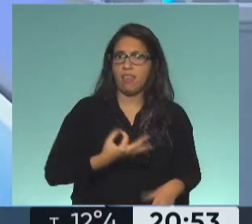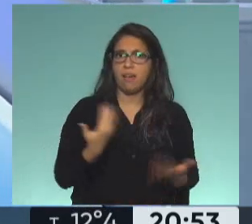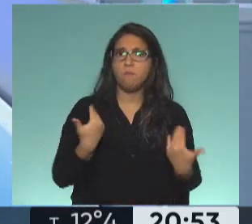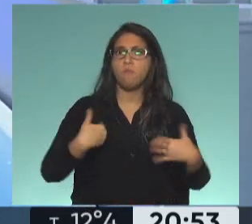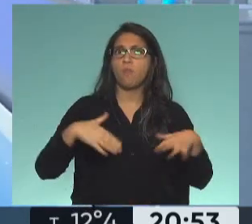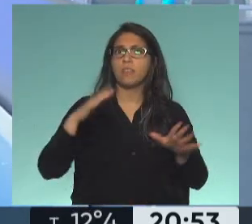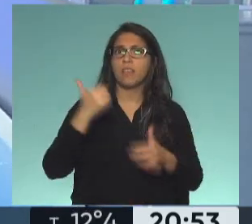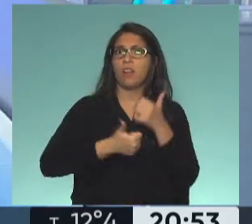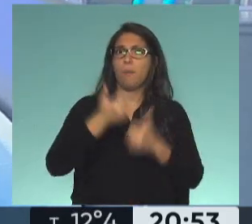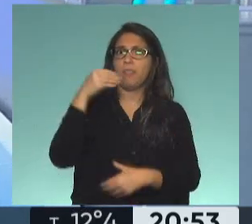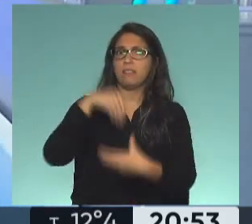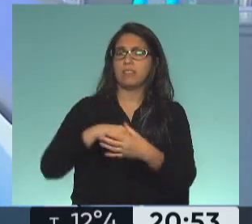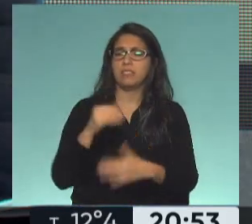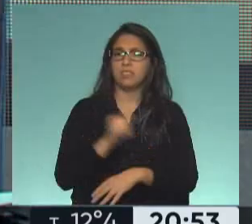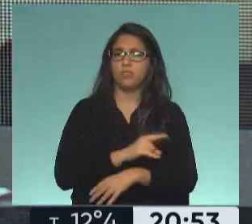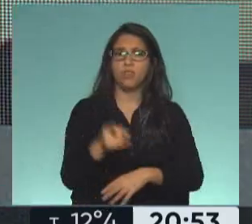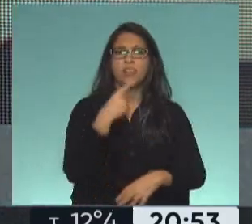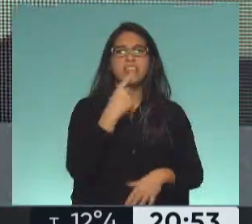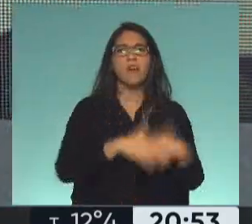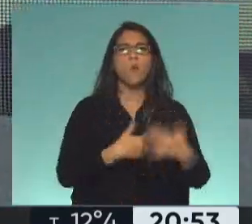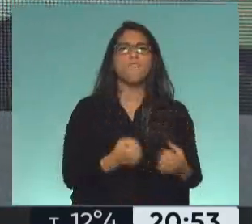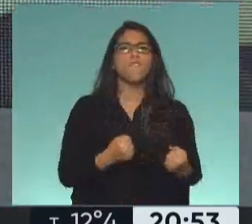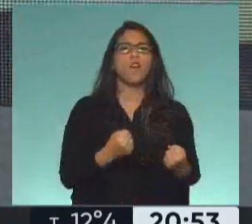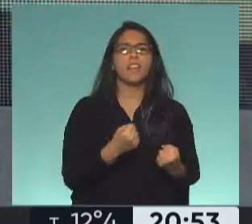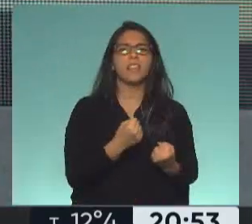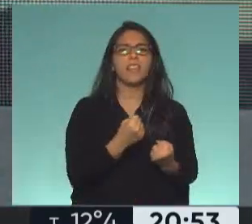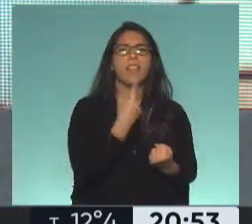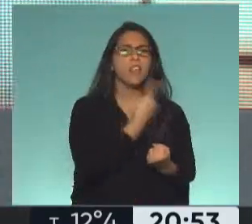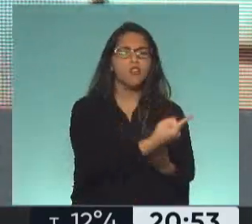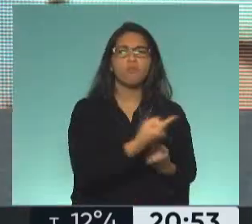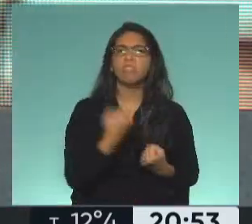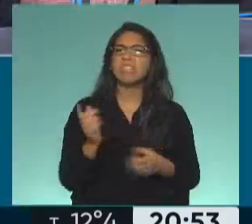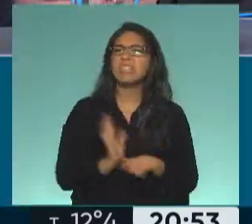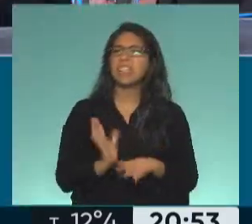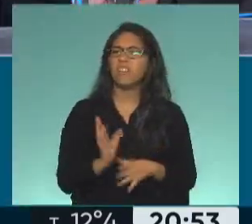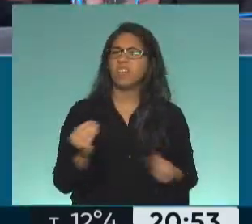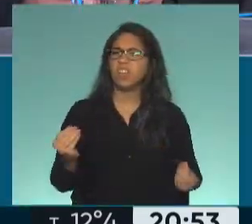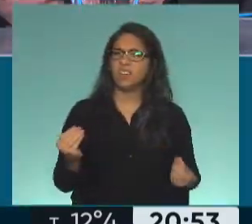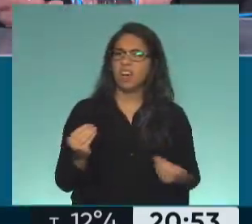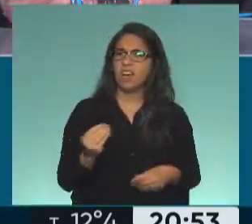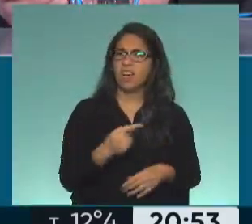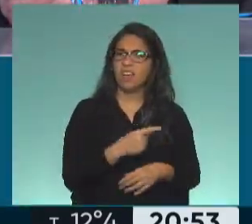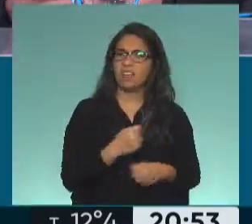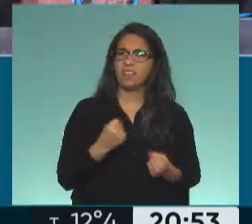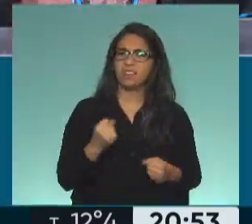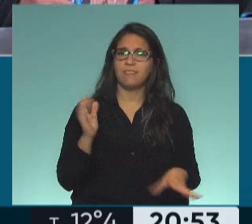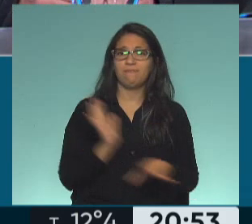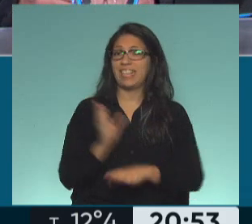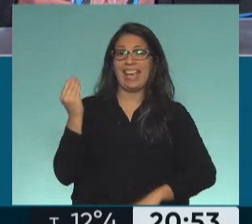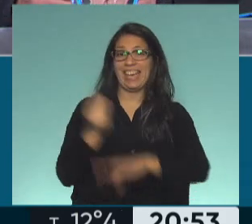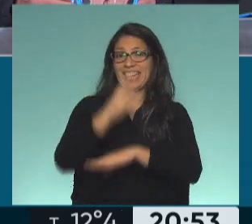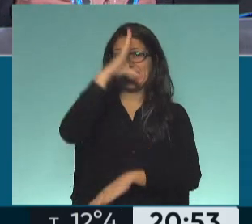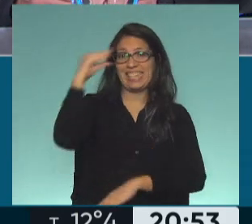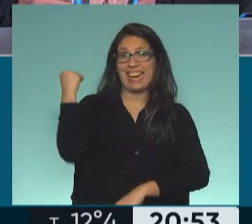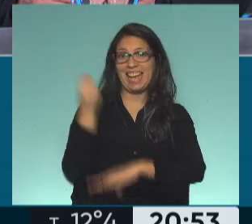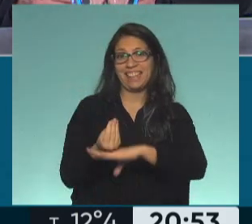políticas de competir en estas elecciones. Poli habla de jugar fuerte. ¿Qué sería jugar fuerte? Me parece que lo que ella dice jugar fuerte es que sea Cristina candidata,